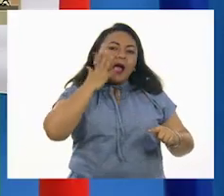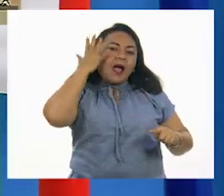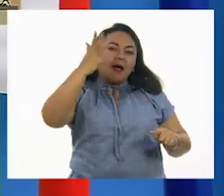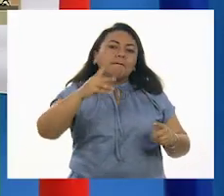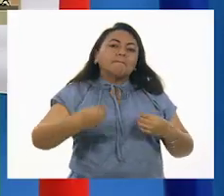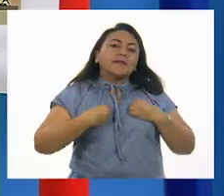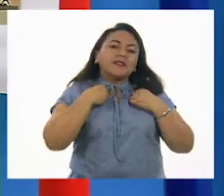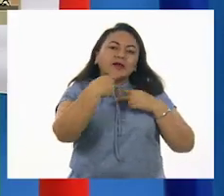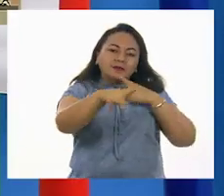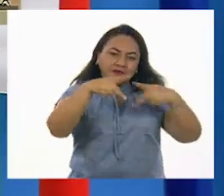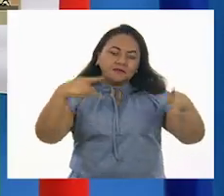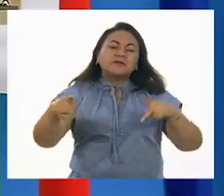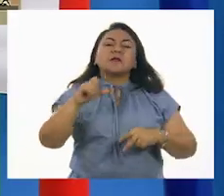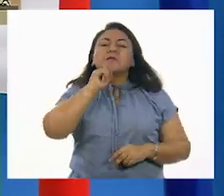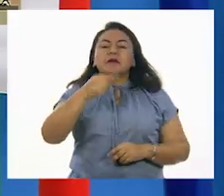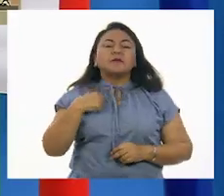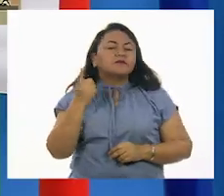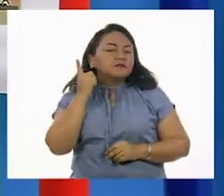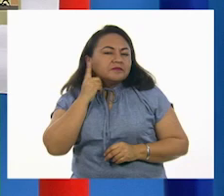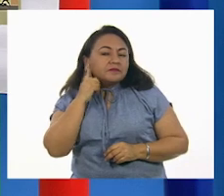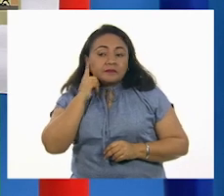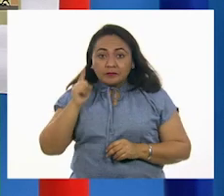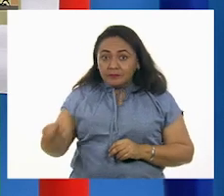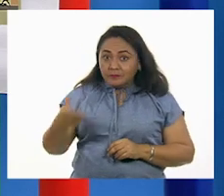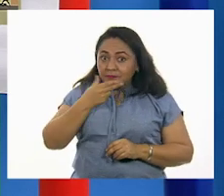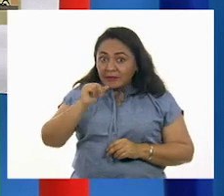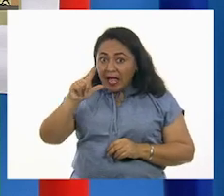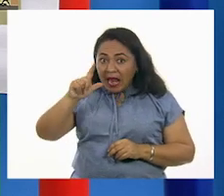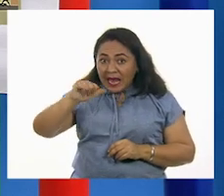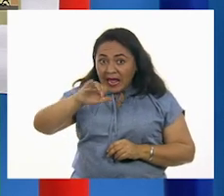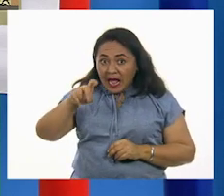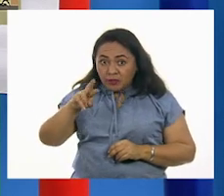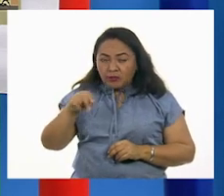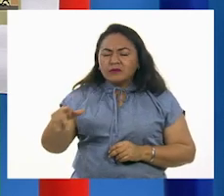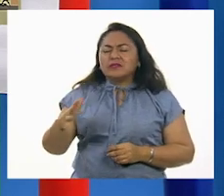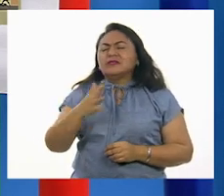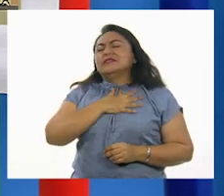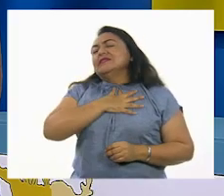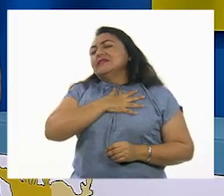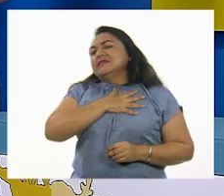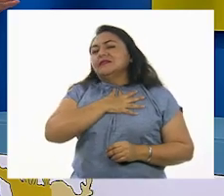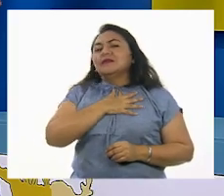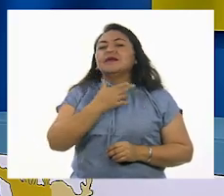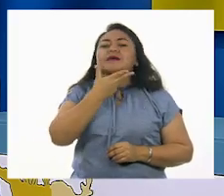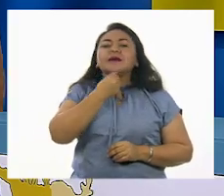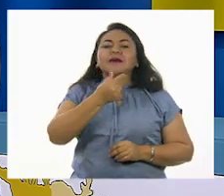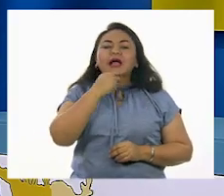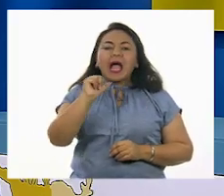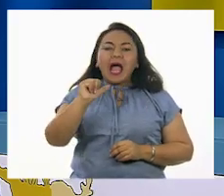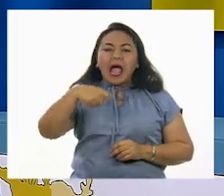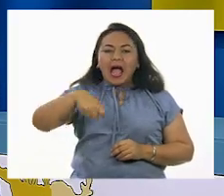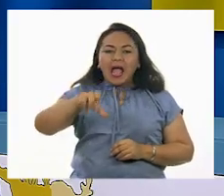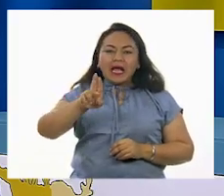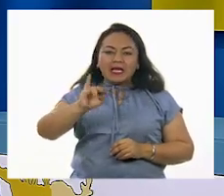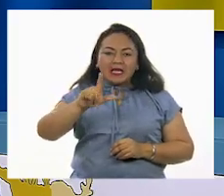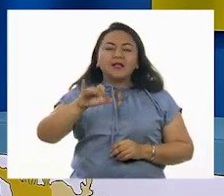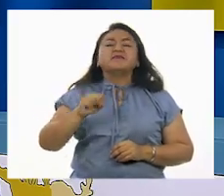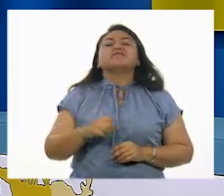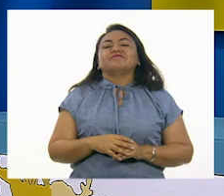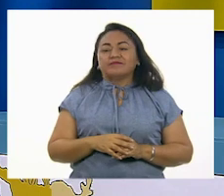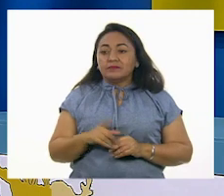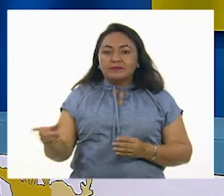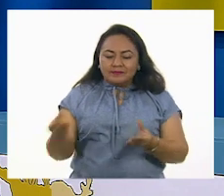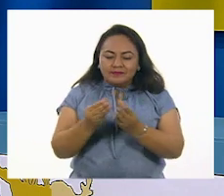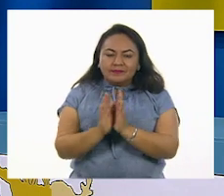bueno, por ahí también escuché que Alejandro Magno era fanático de Aquiles. Por supuesto, Alejandro llevaba una copia